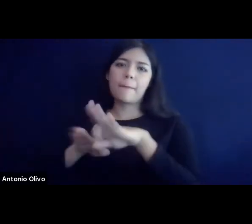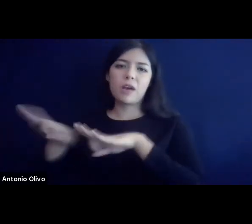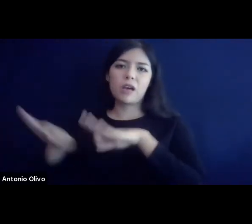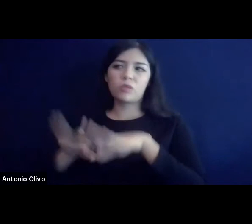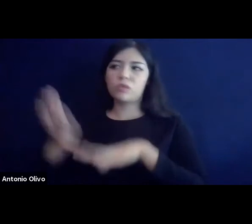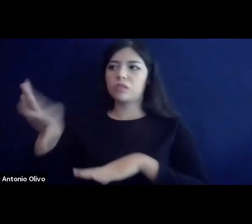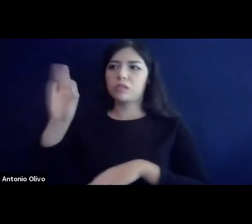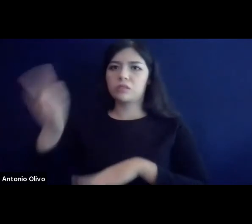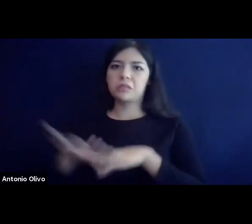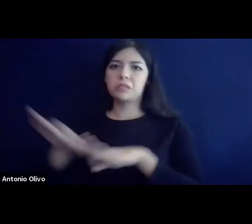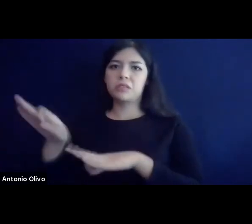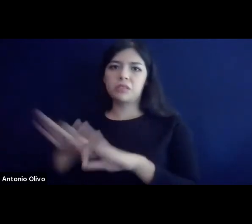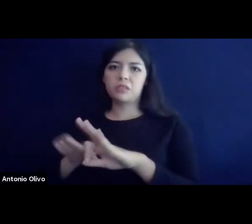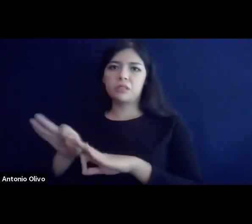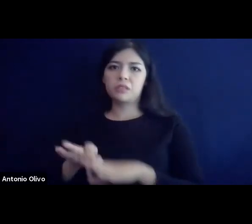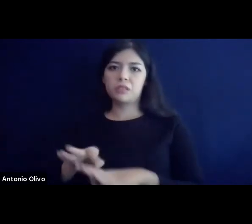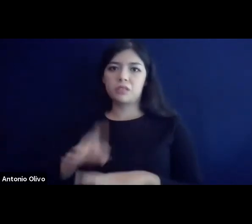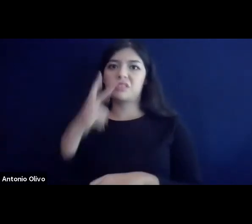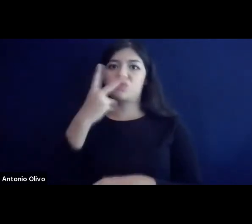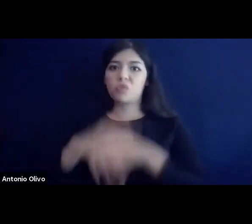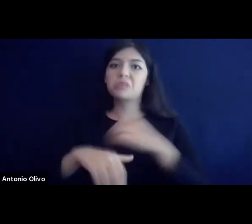como temporal, más que nada como,